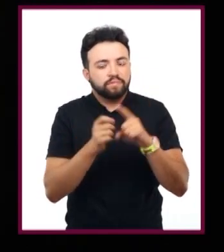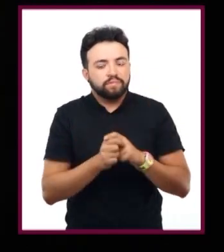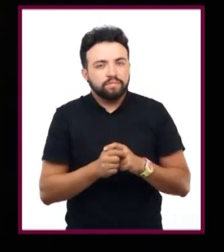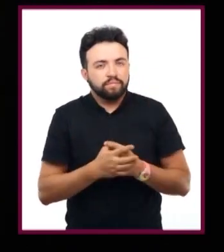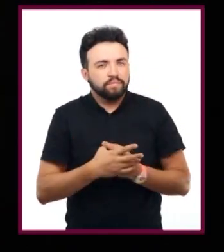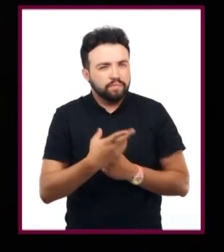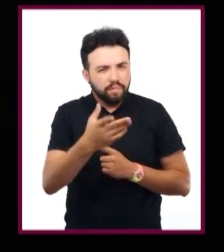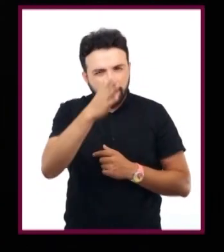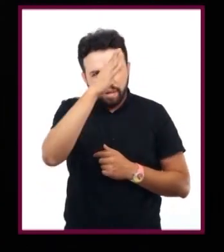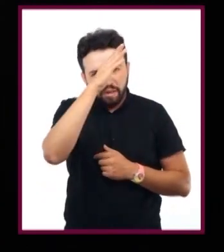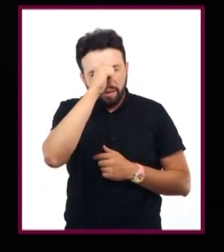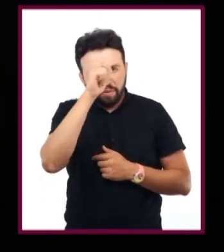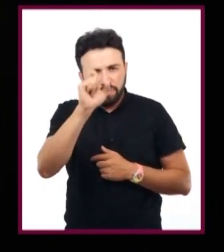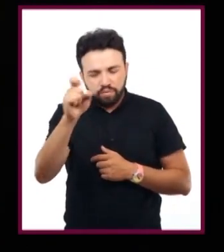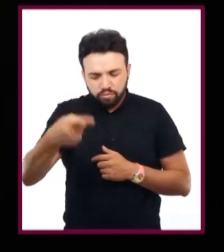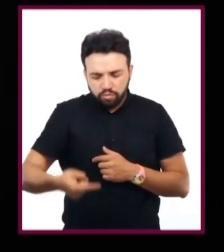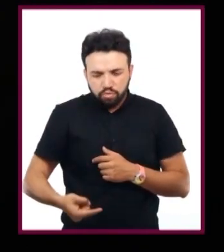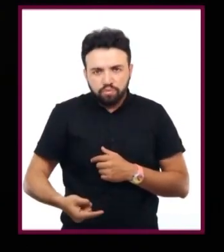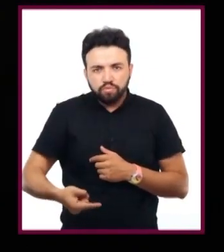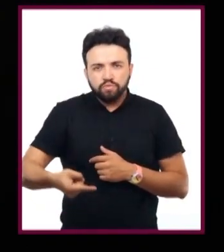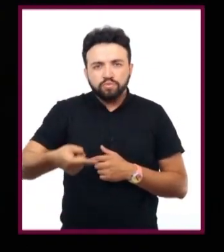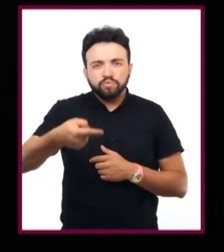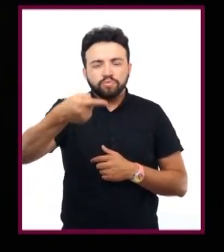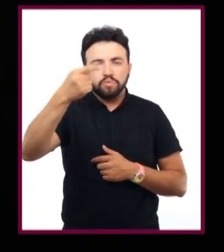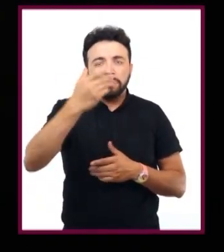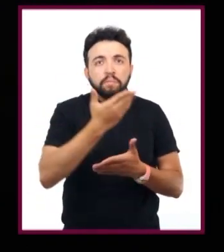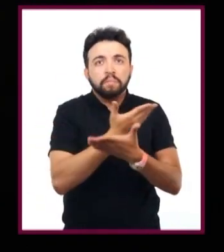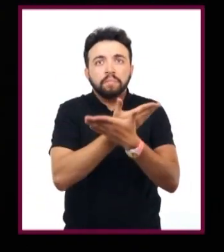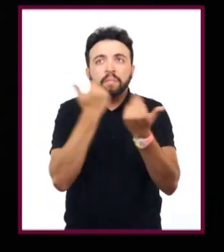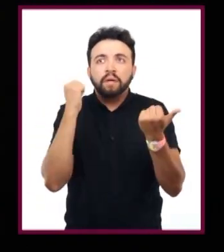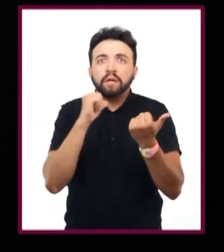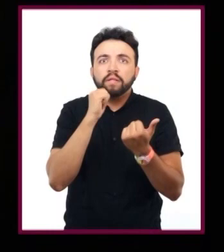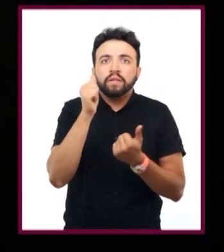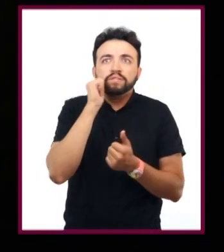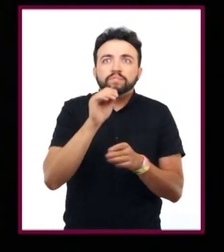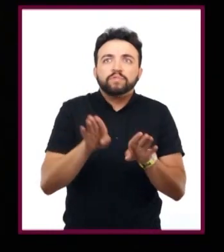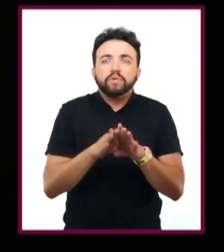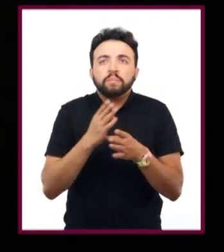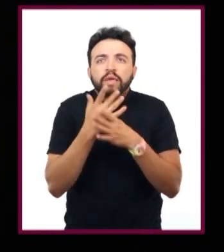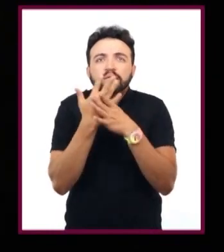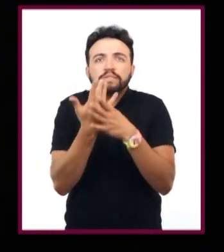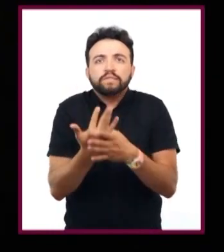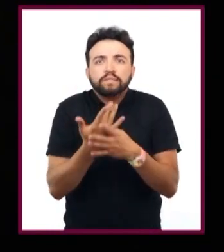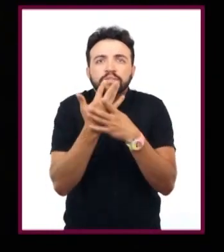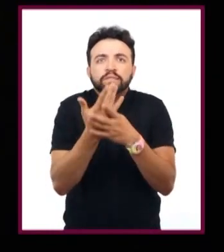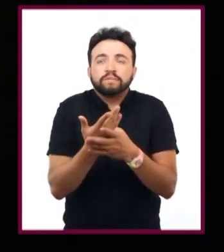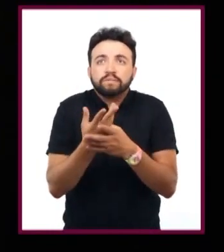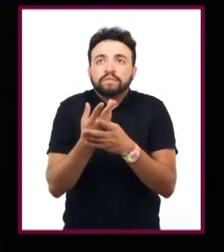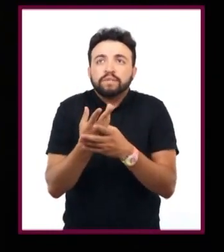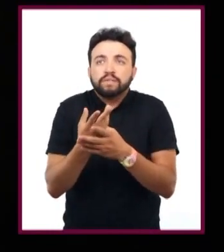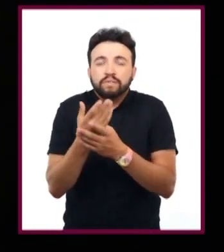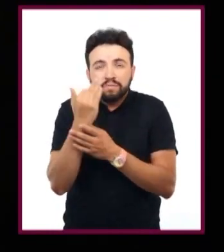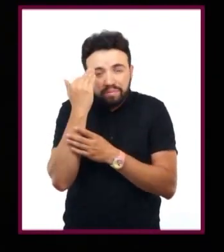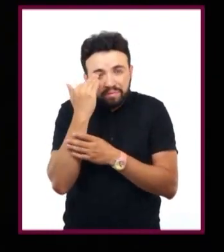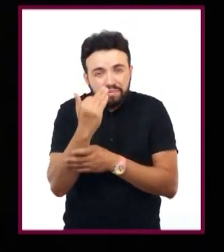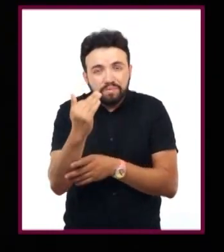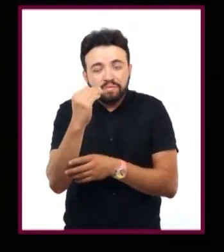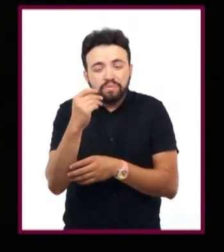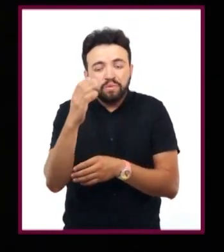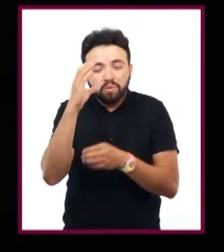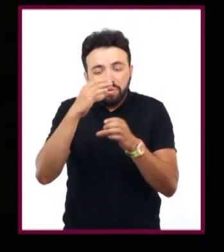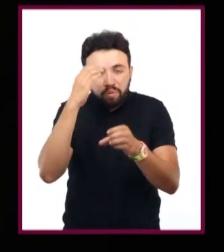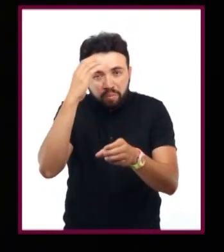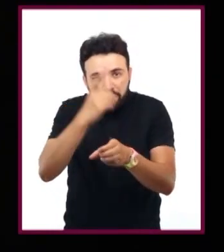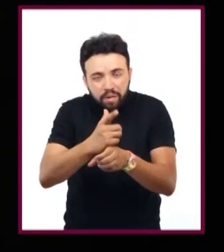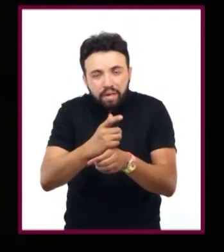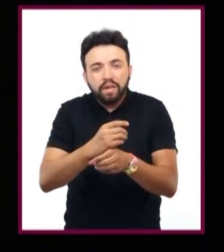incredulidad. A ver. Les explico. ¿Ya no se acuerdan de sus tiernas infancias? De cuando eran inocentes y esperaban con